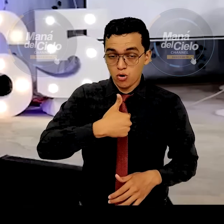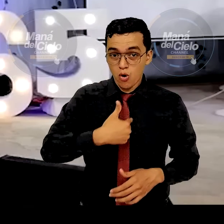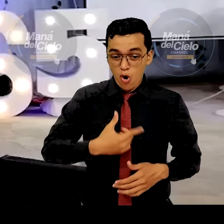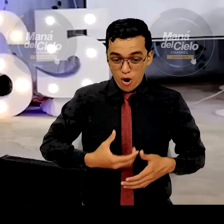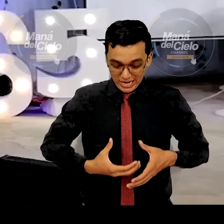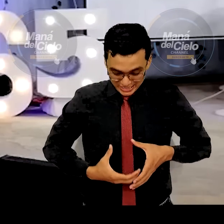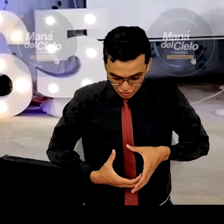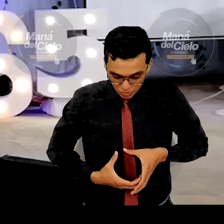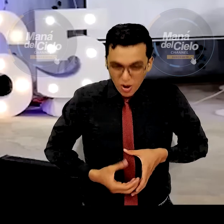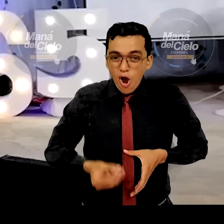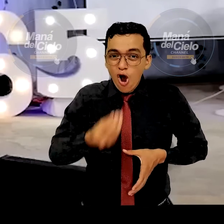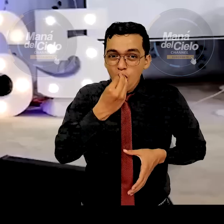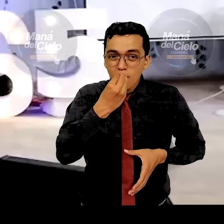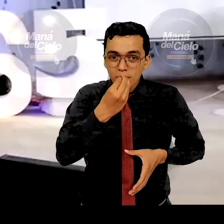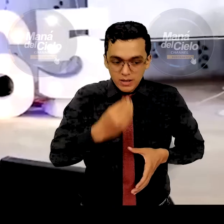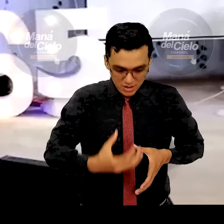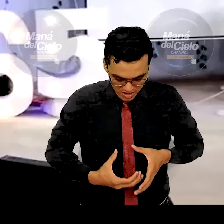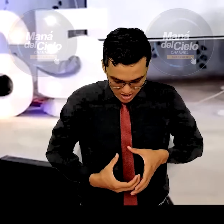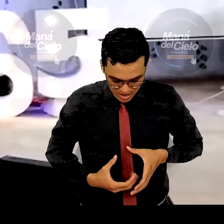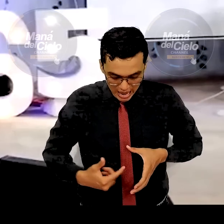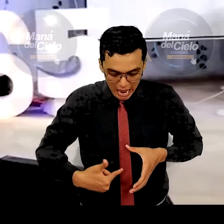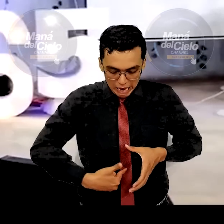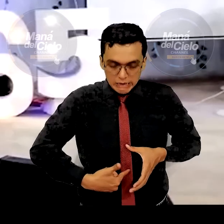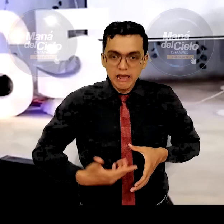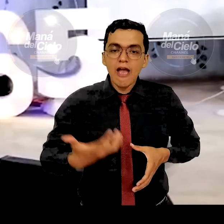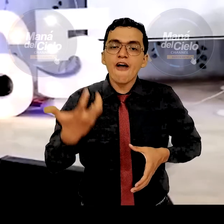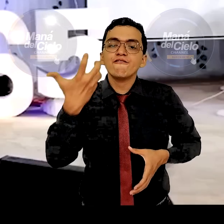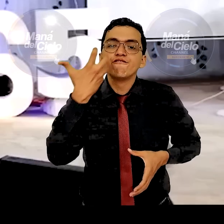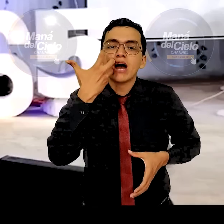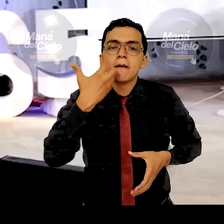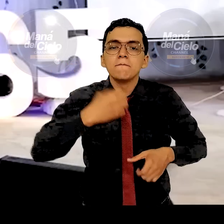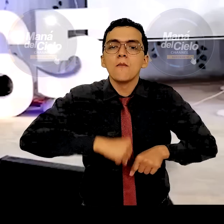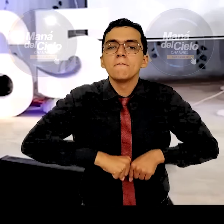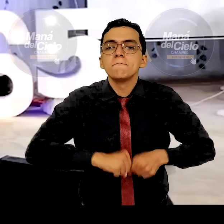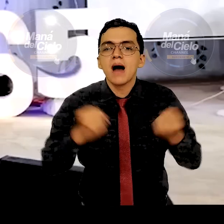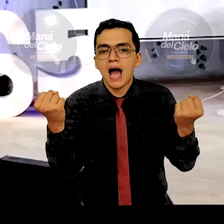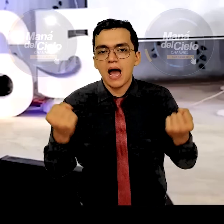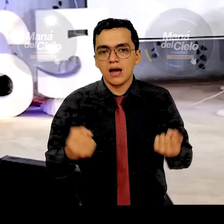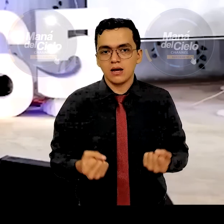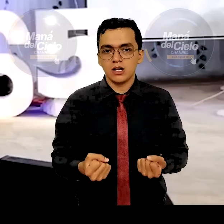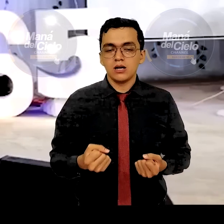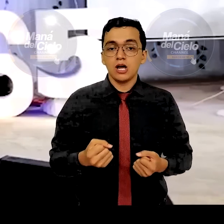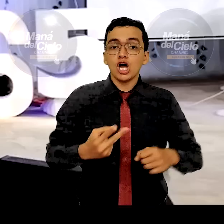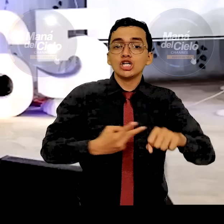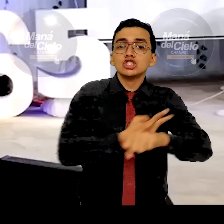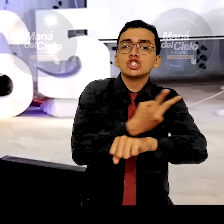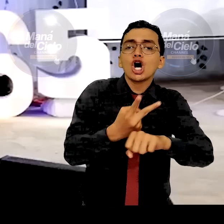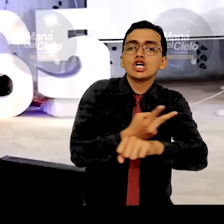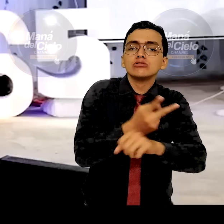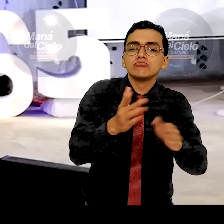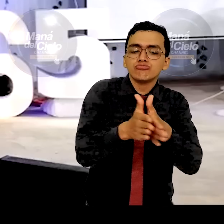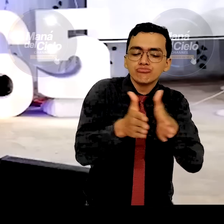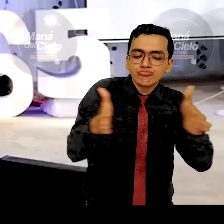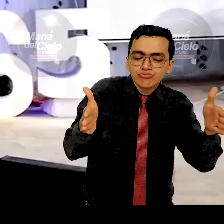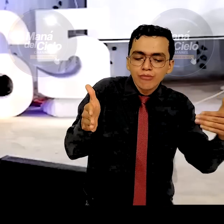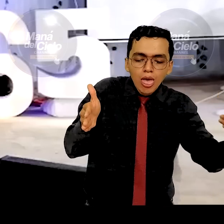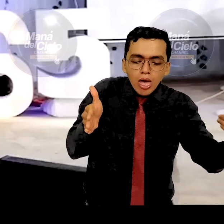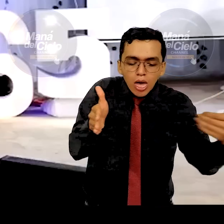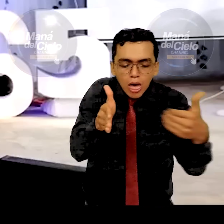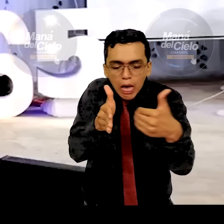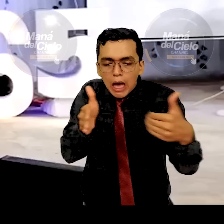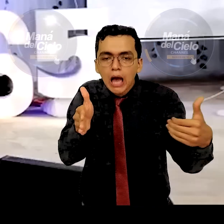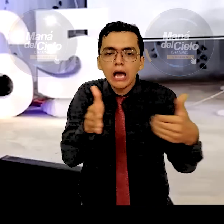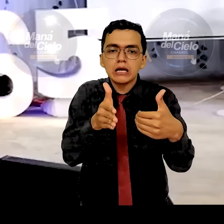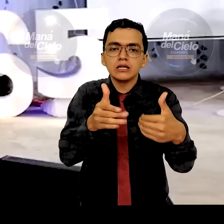Y en menos de 2 horas, yo tenía cicatrices. Y después de haber tomado más de 1 litro de sangre,